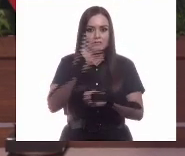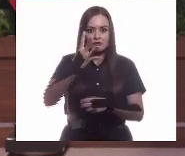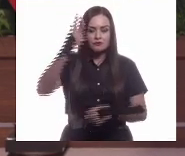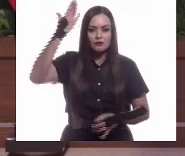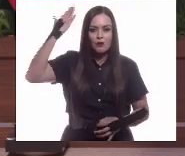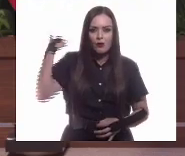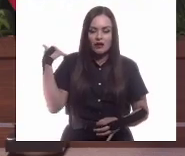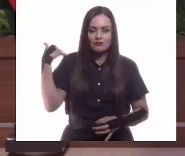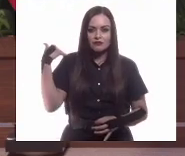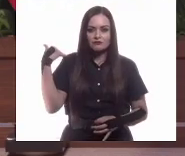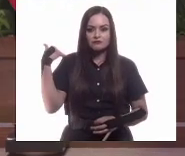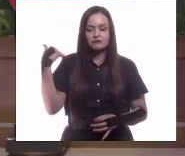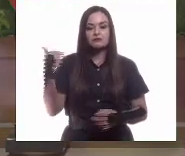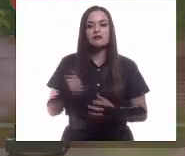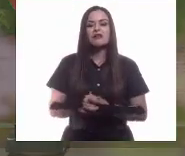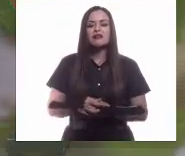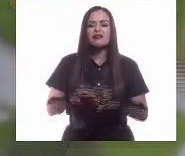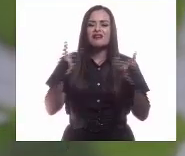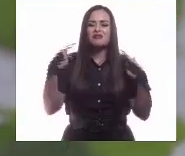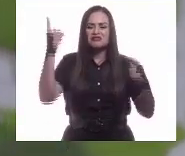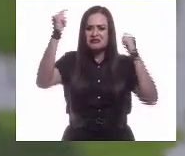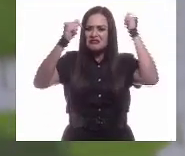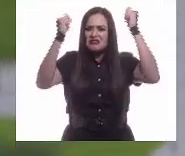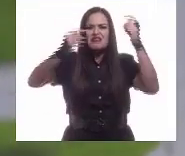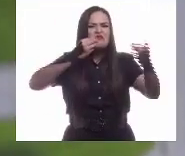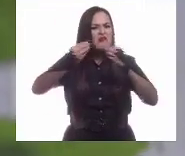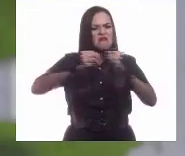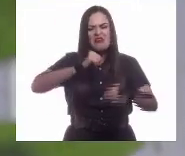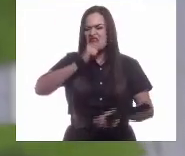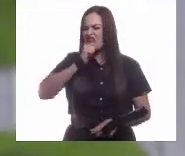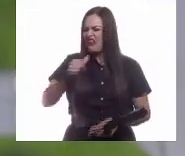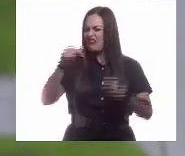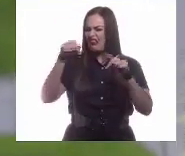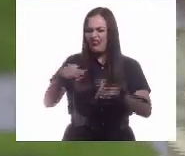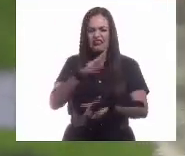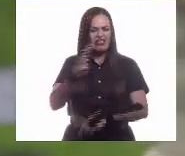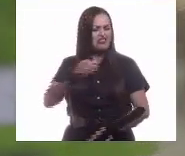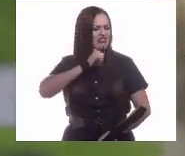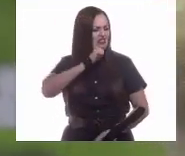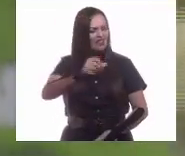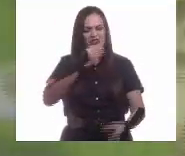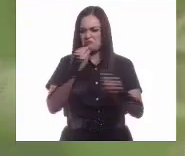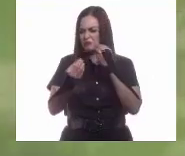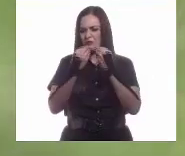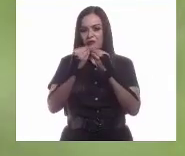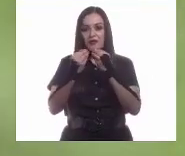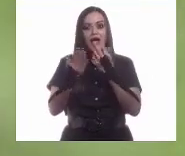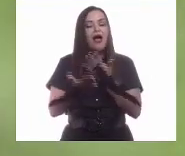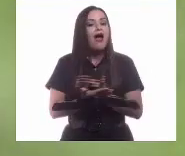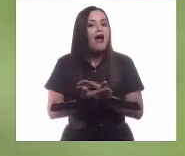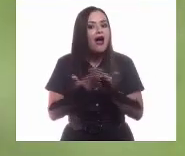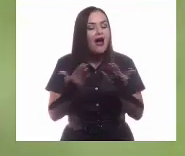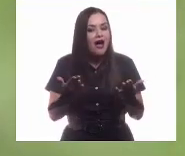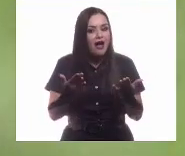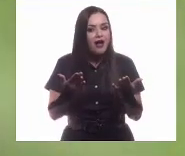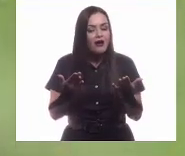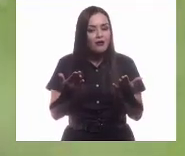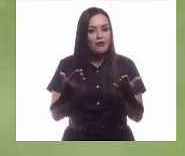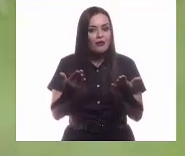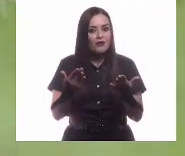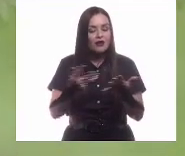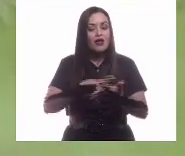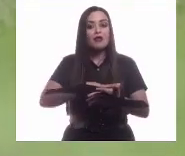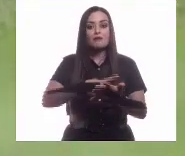la industria turística no consumía ningún producto sudcaliforniano, nada. Ahora el programa de proveeduría interna,